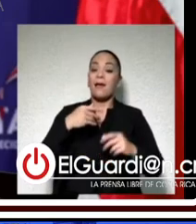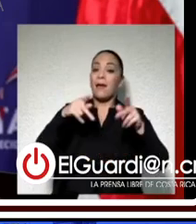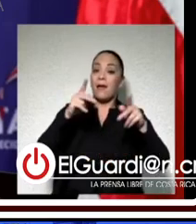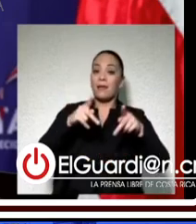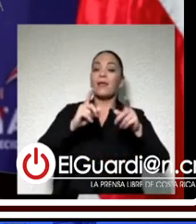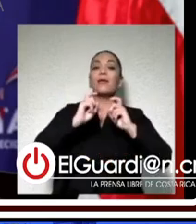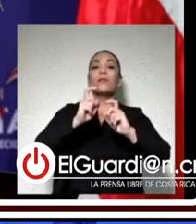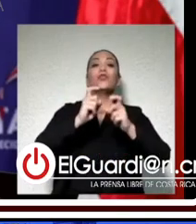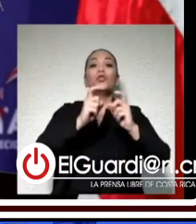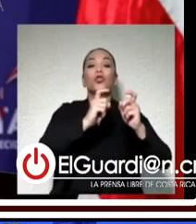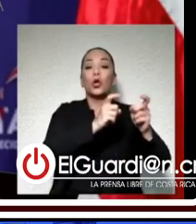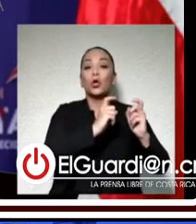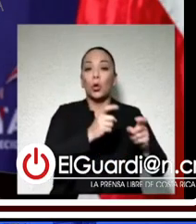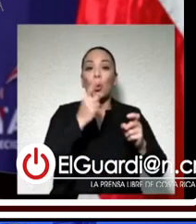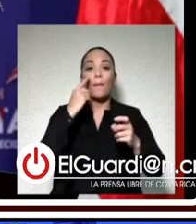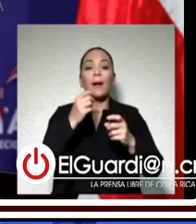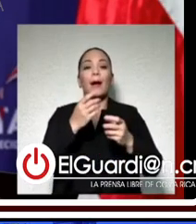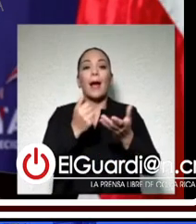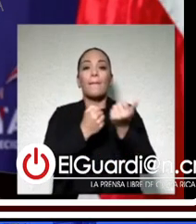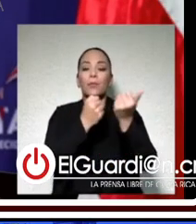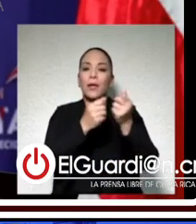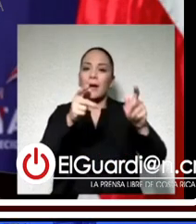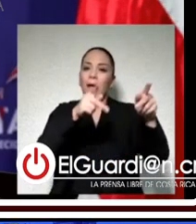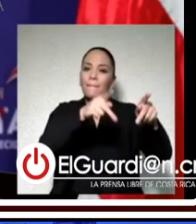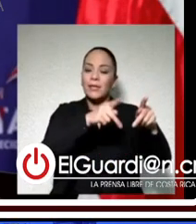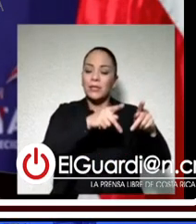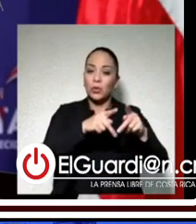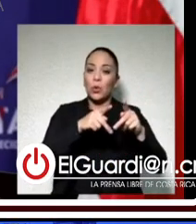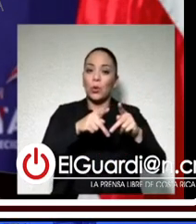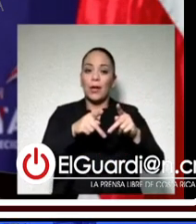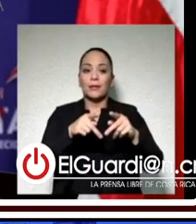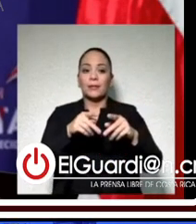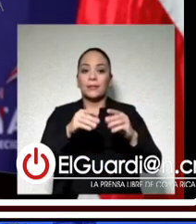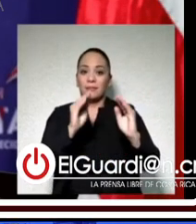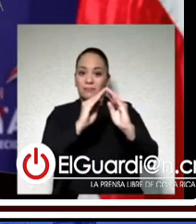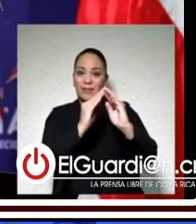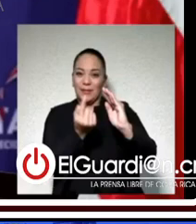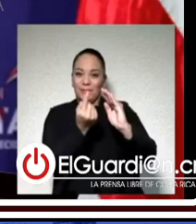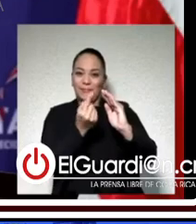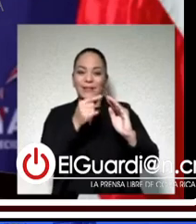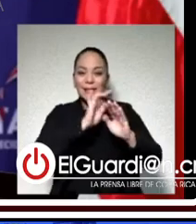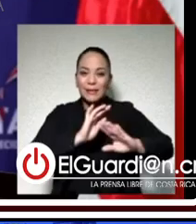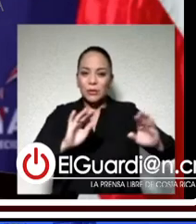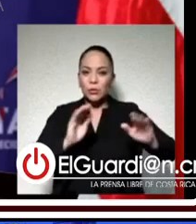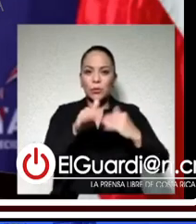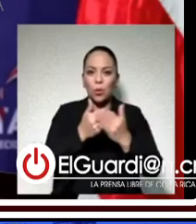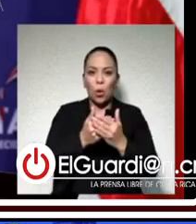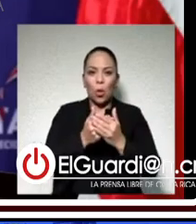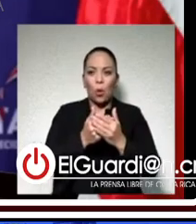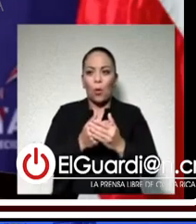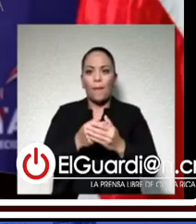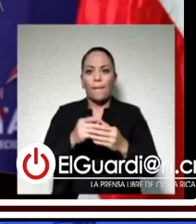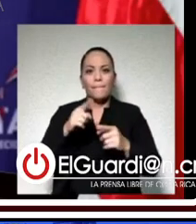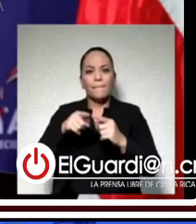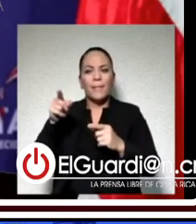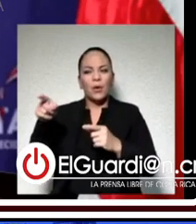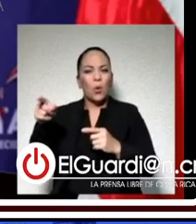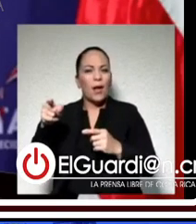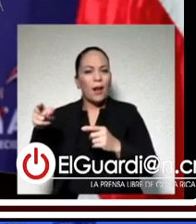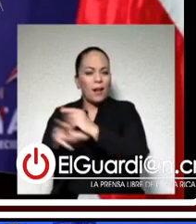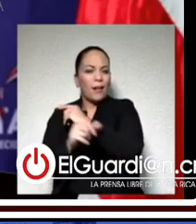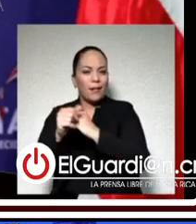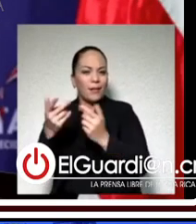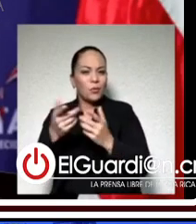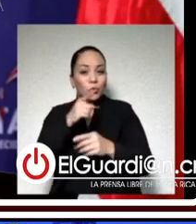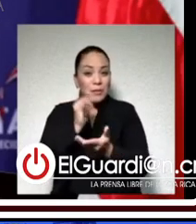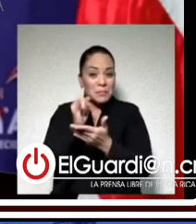se puñaló la plata. ¿Han investigado eso? No. ¿Han investigado si eso no es médico grabado en Italia?